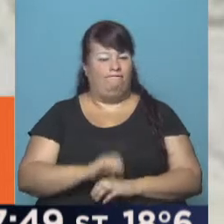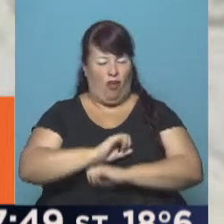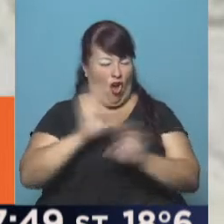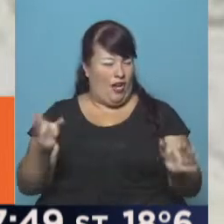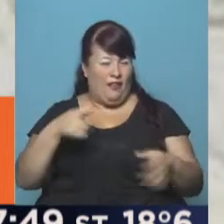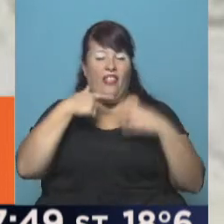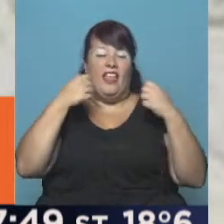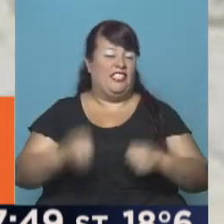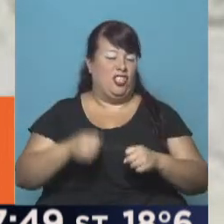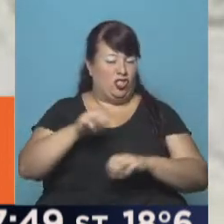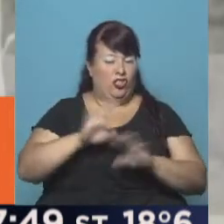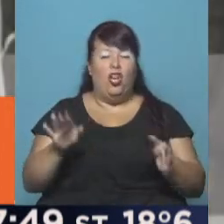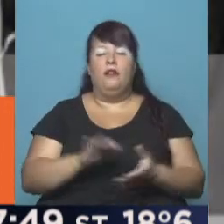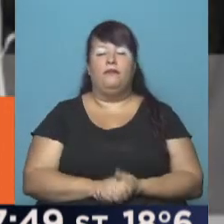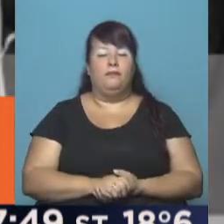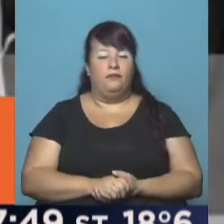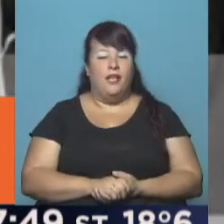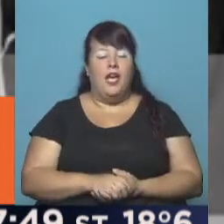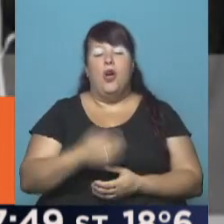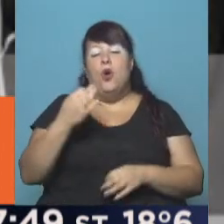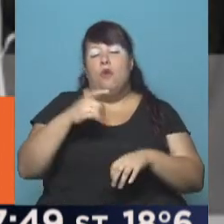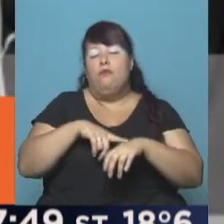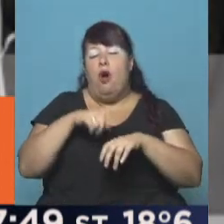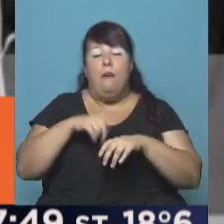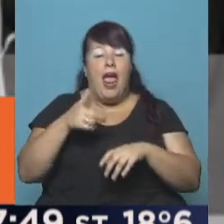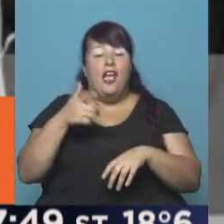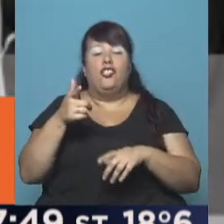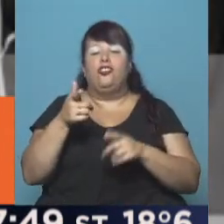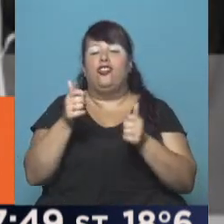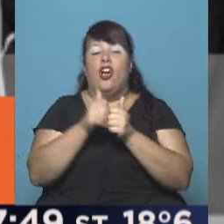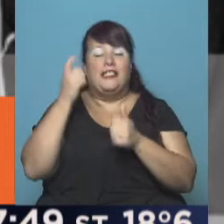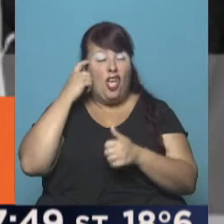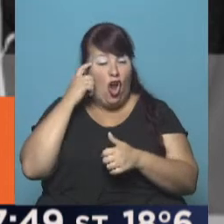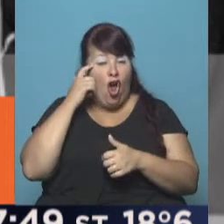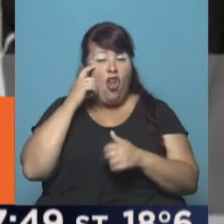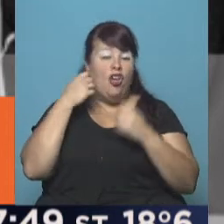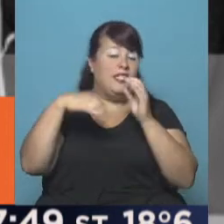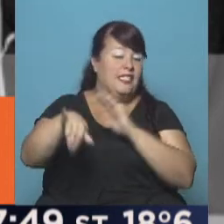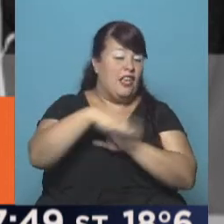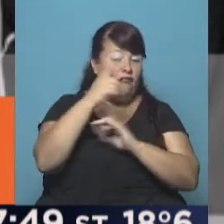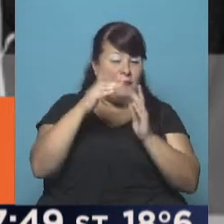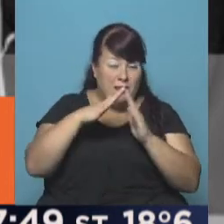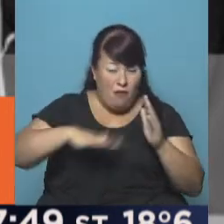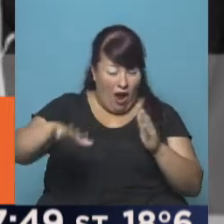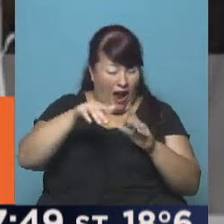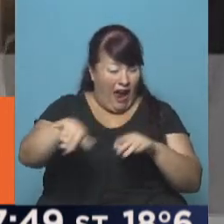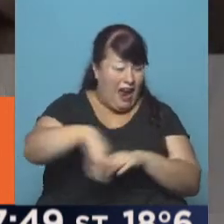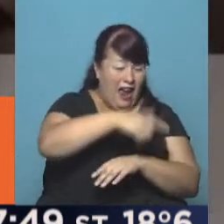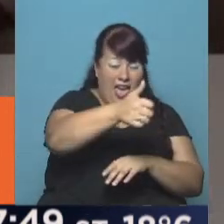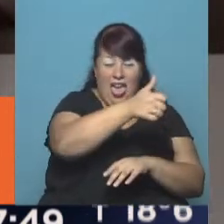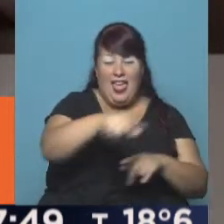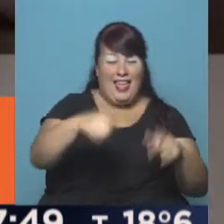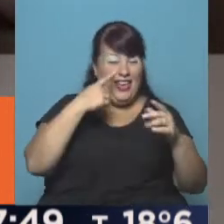decisión tomada en un momento determinado que el acompañante terapéutico lo abandona dentro de su mismo departamento donde